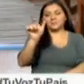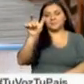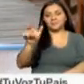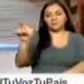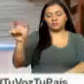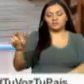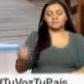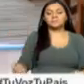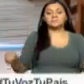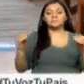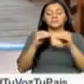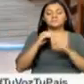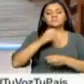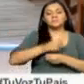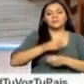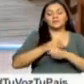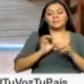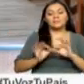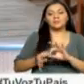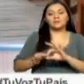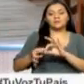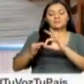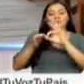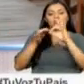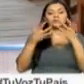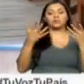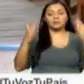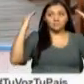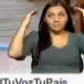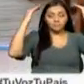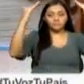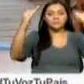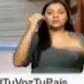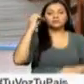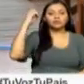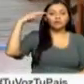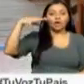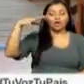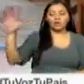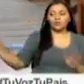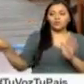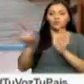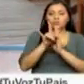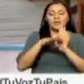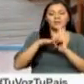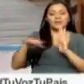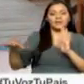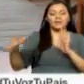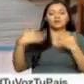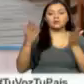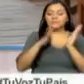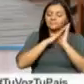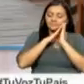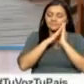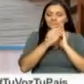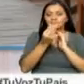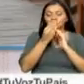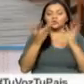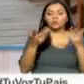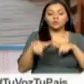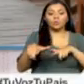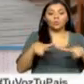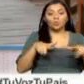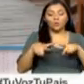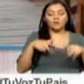se realizan trabajos de mantenimiento de los paneles solares que están instalados en las cabañas de hospedaje, espacio que